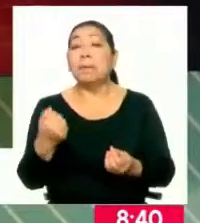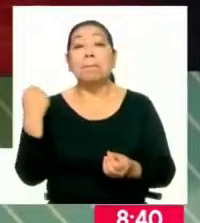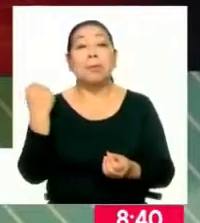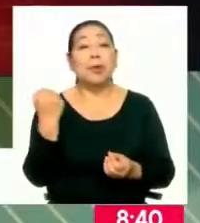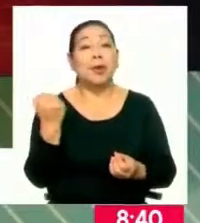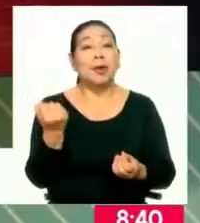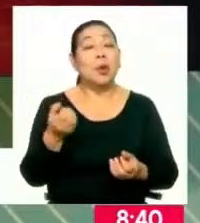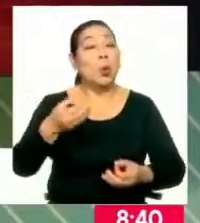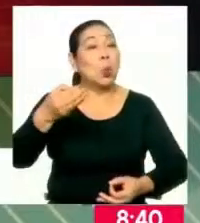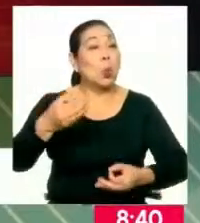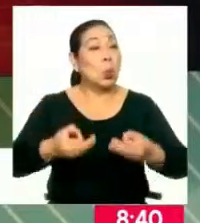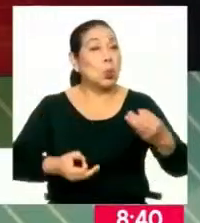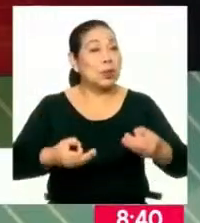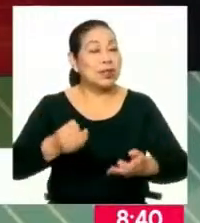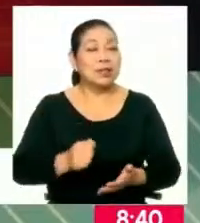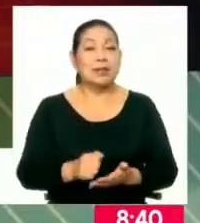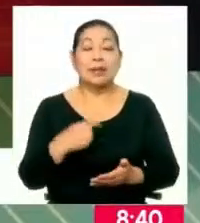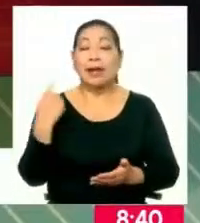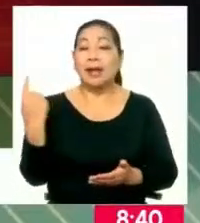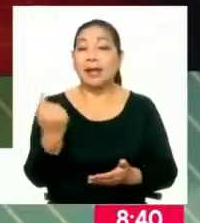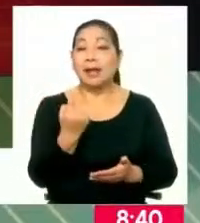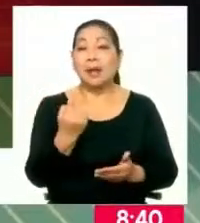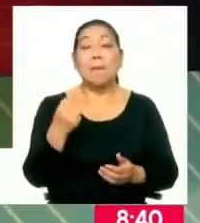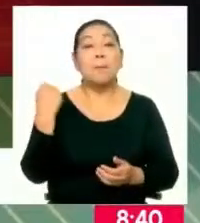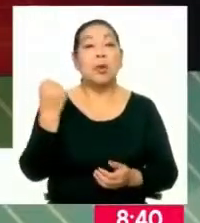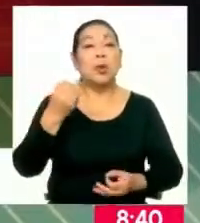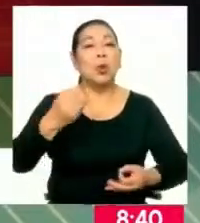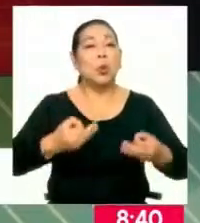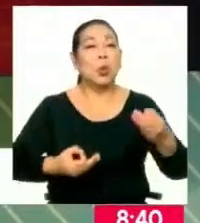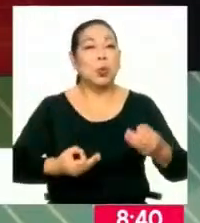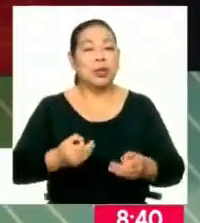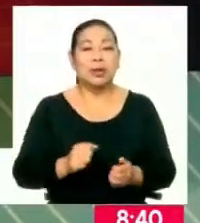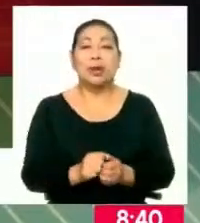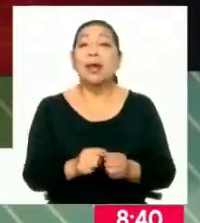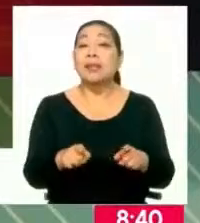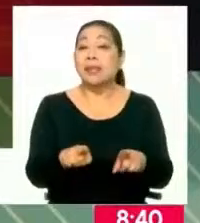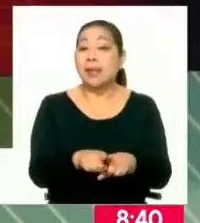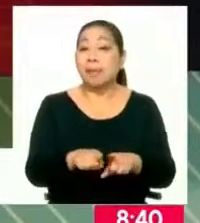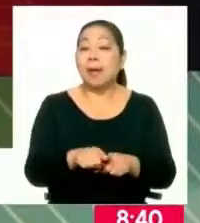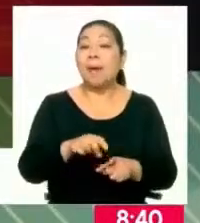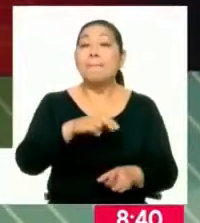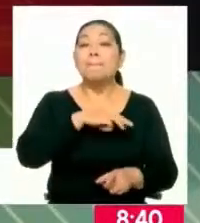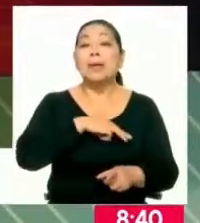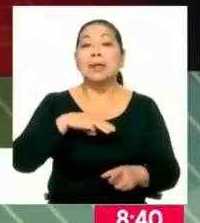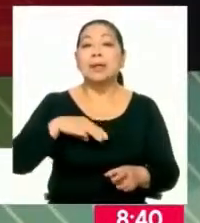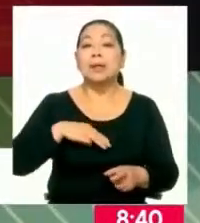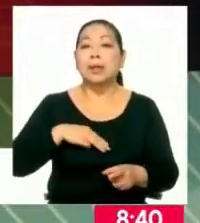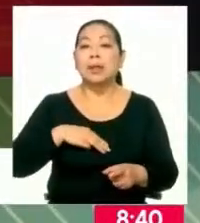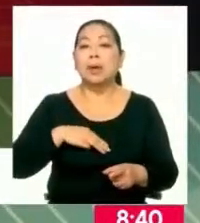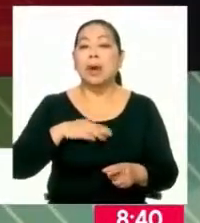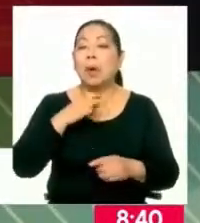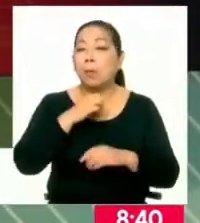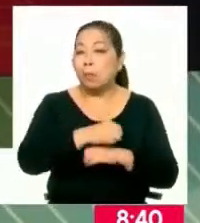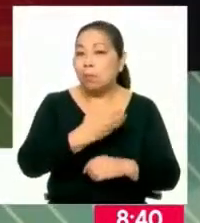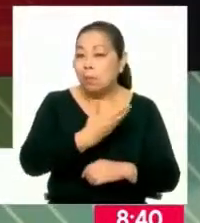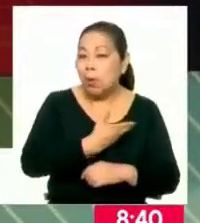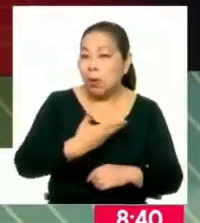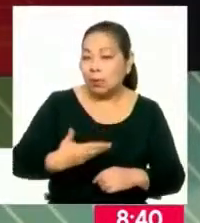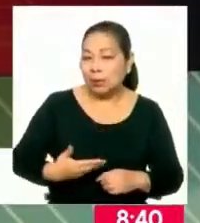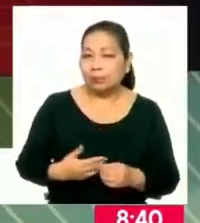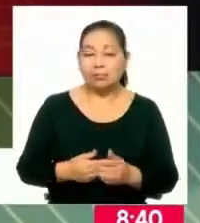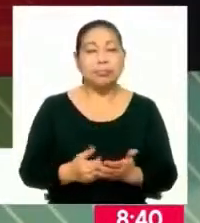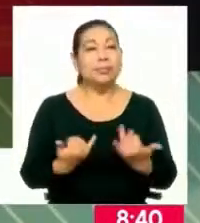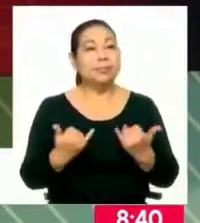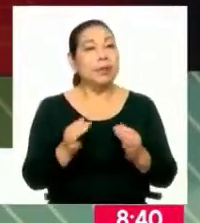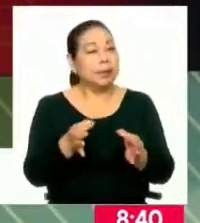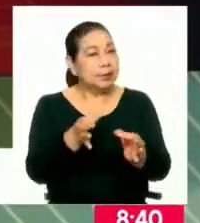el que administra justicia en general, que es el Poder Judicial, y también el Ministerio Público, que es el titular de la acción penal.